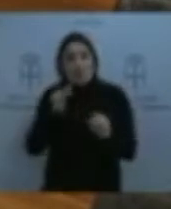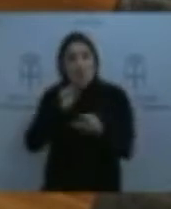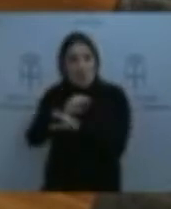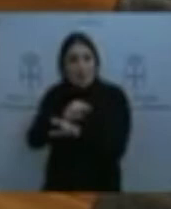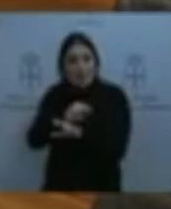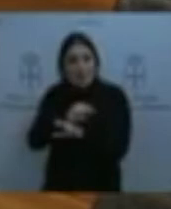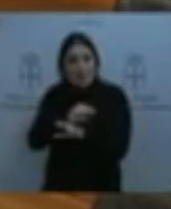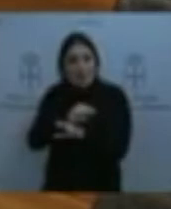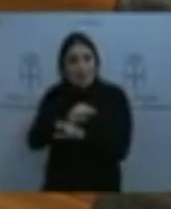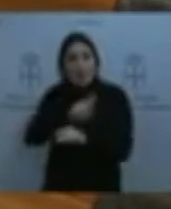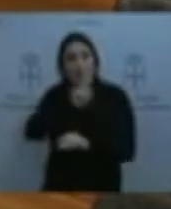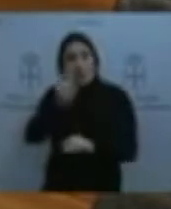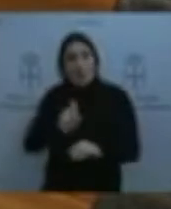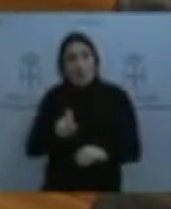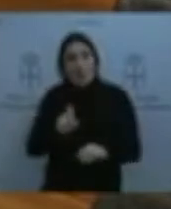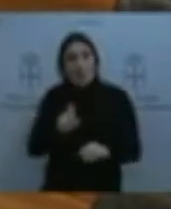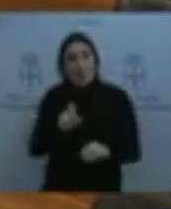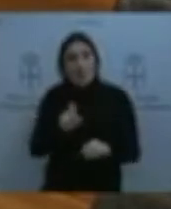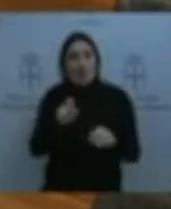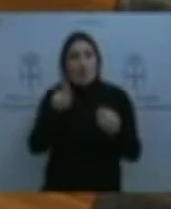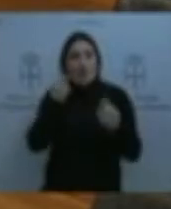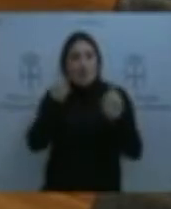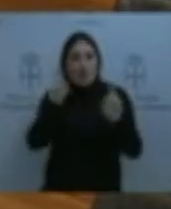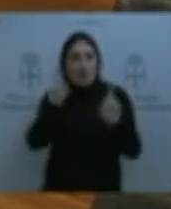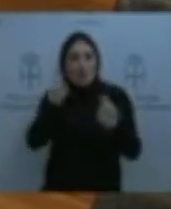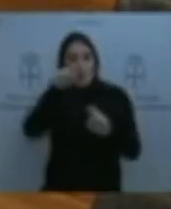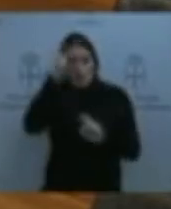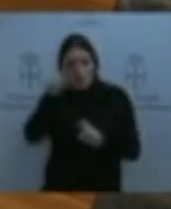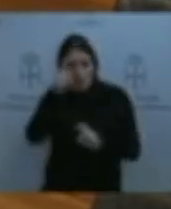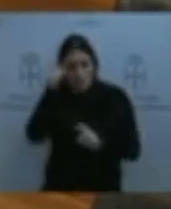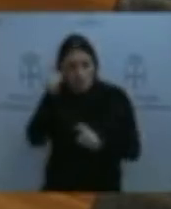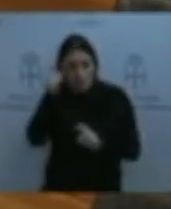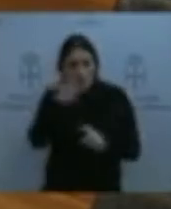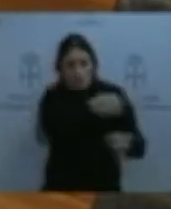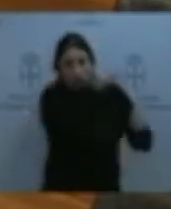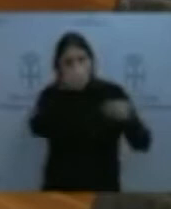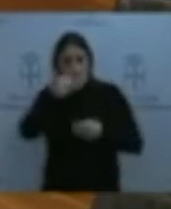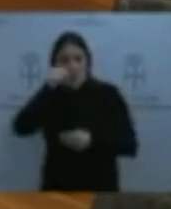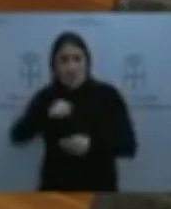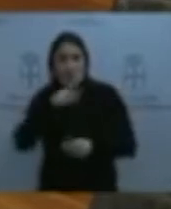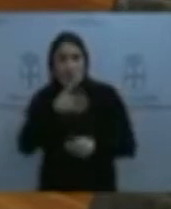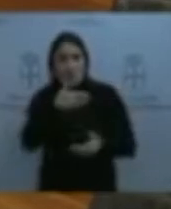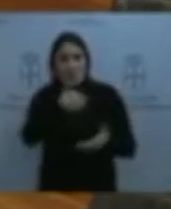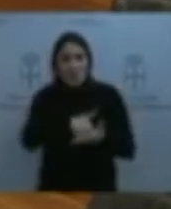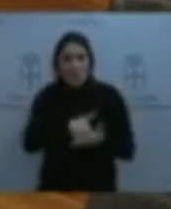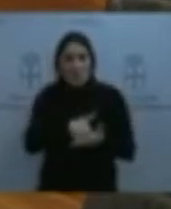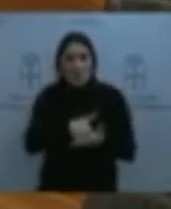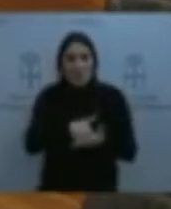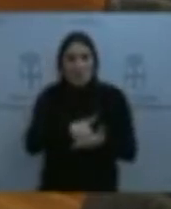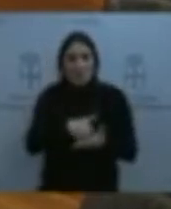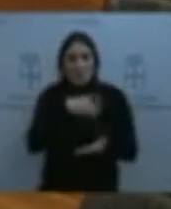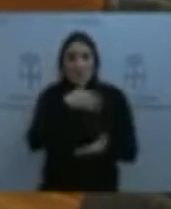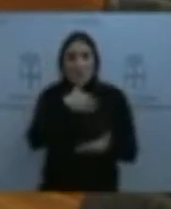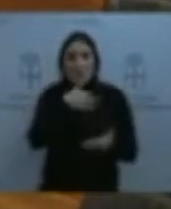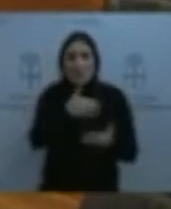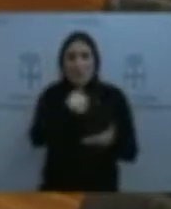la Fundación de la Consejería de Educación y Cultura, pues han sido remitidas a esta Cámara, a petición suya, en cumplimiento de una solicitud